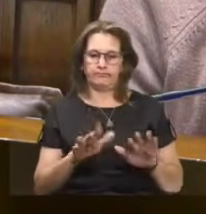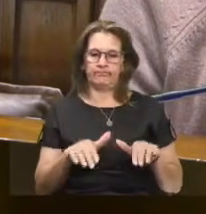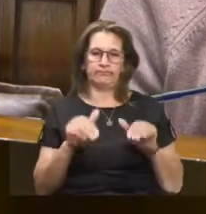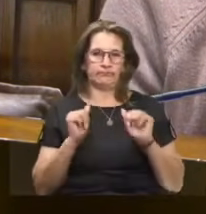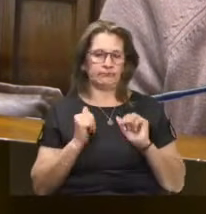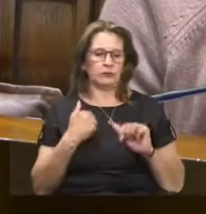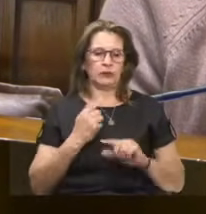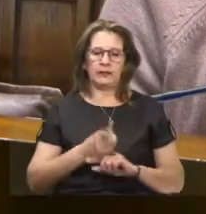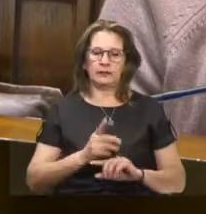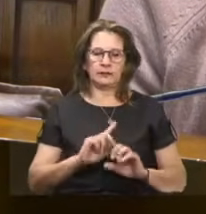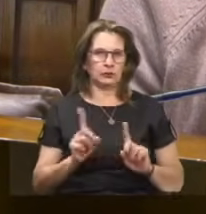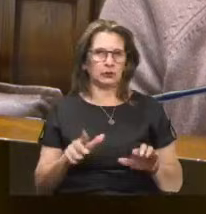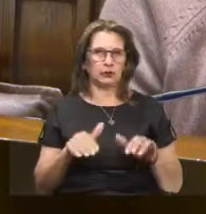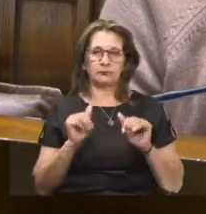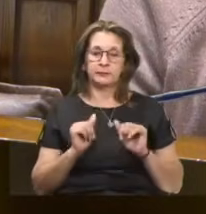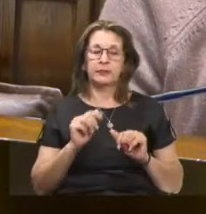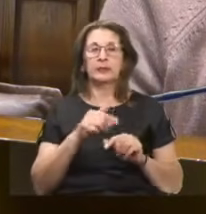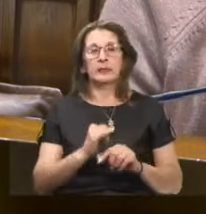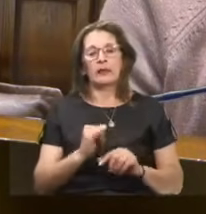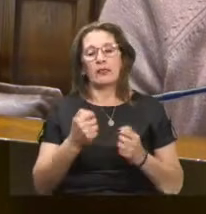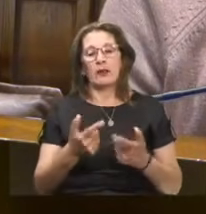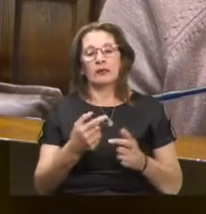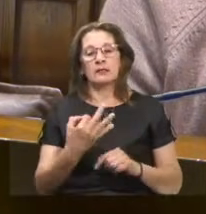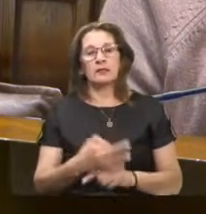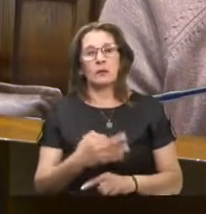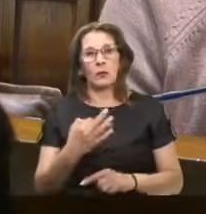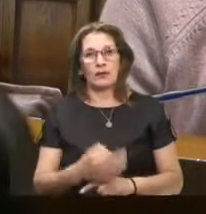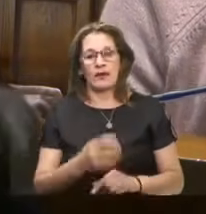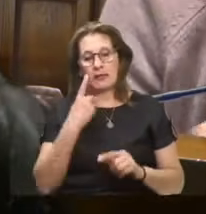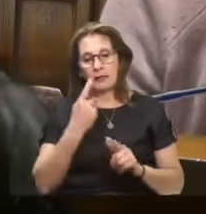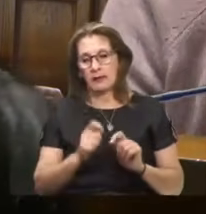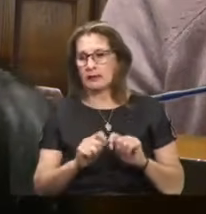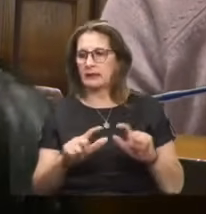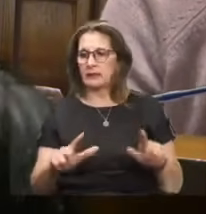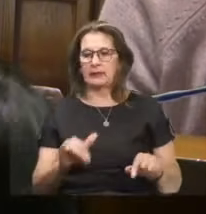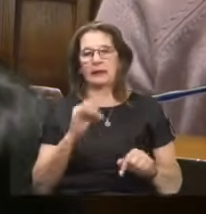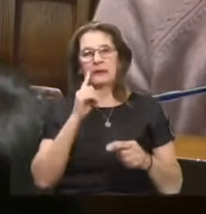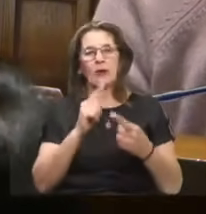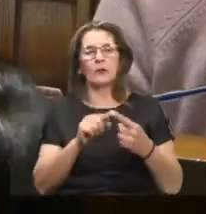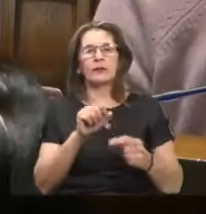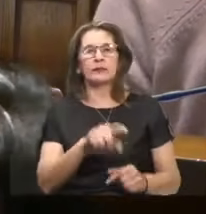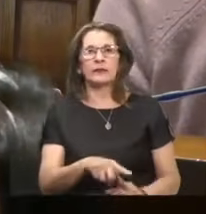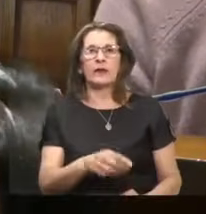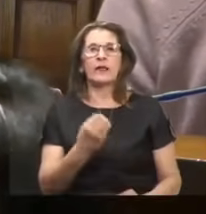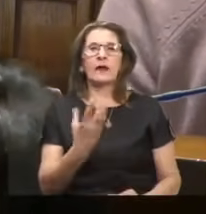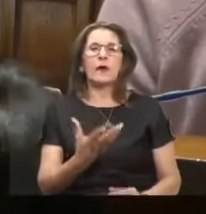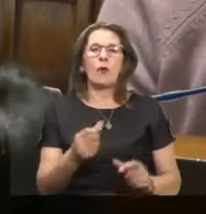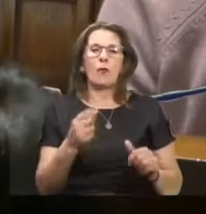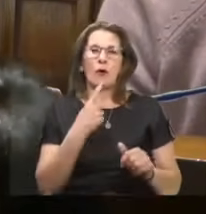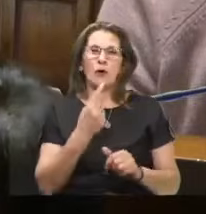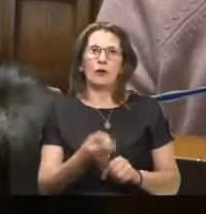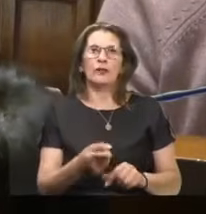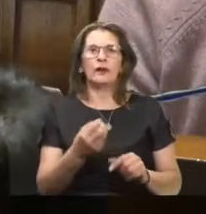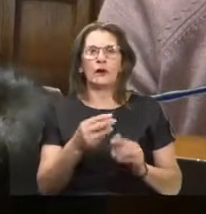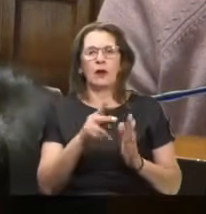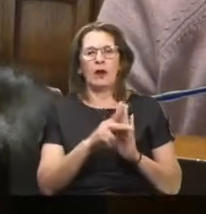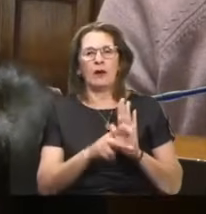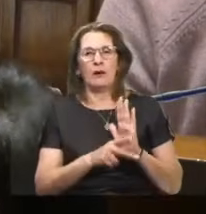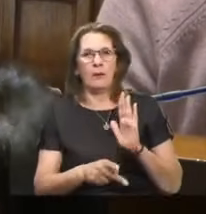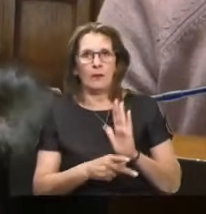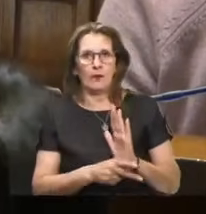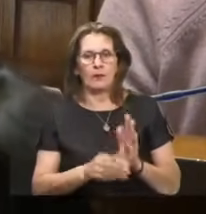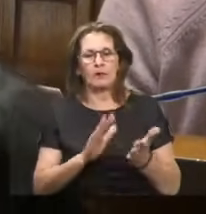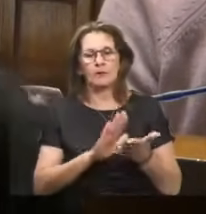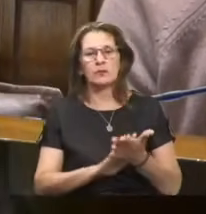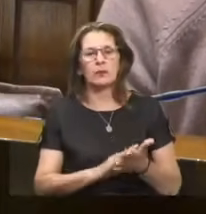de decisiones, asegurando la transparencia y objetividad, tal como lo disponen las normas sobre